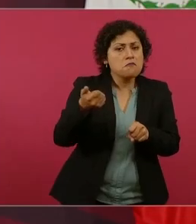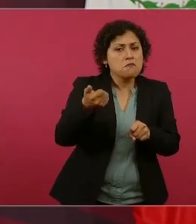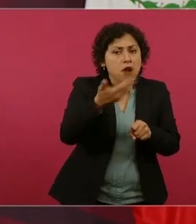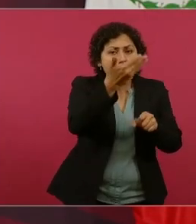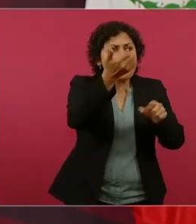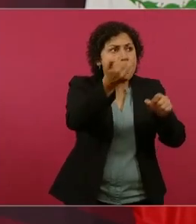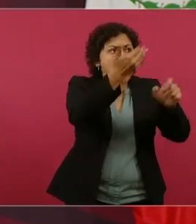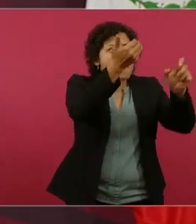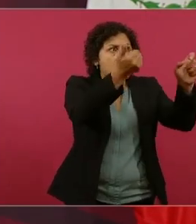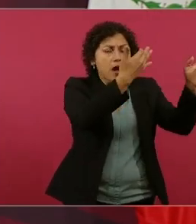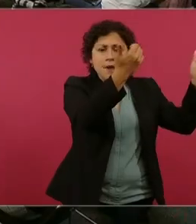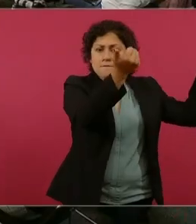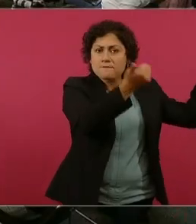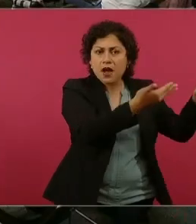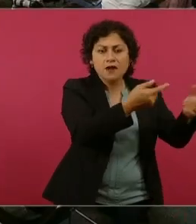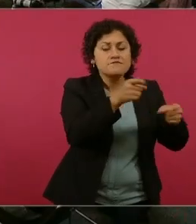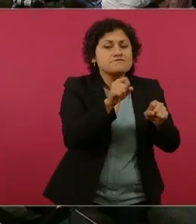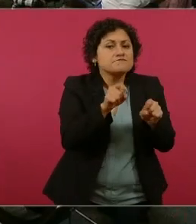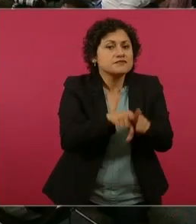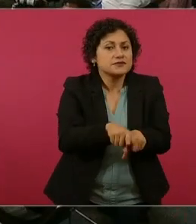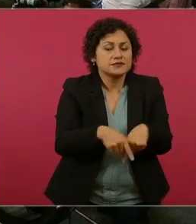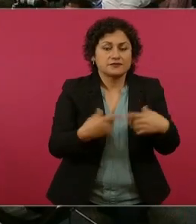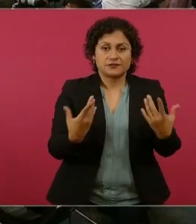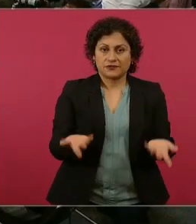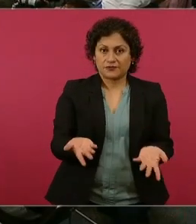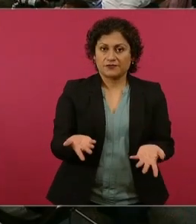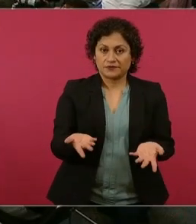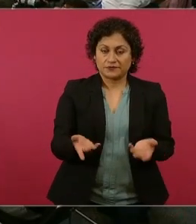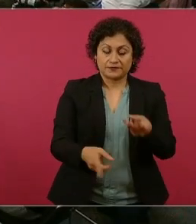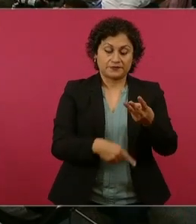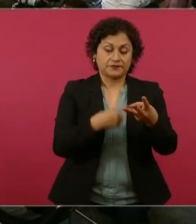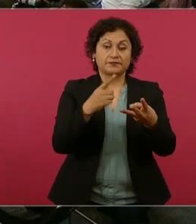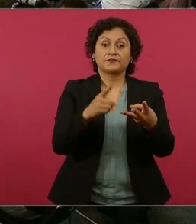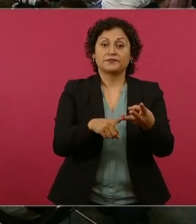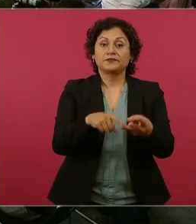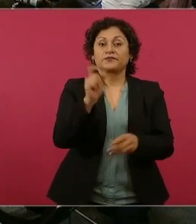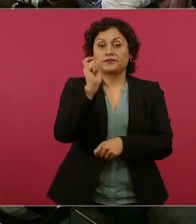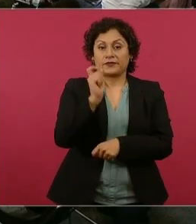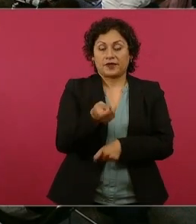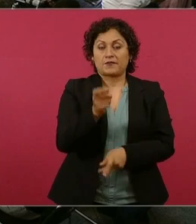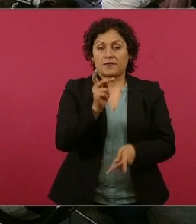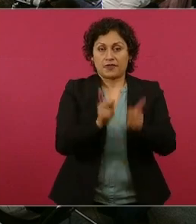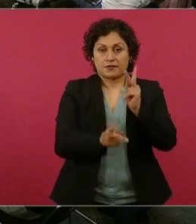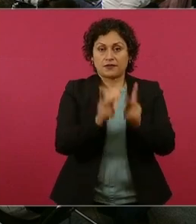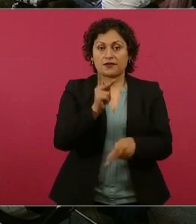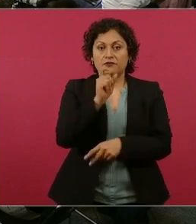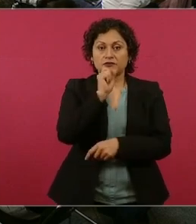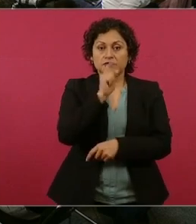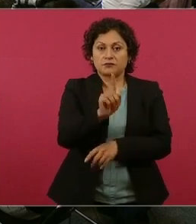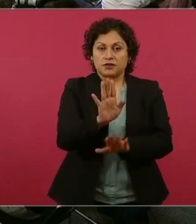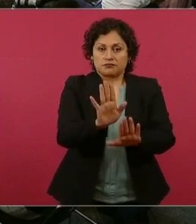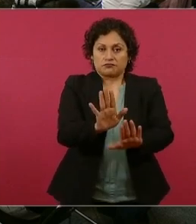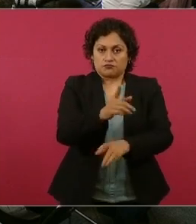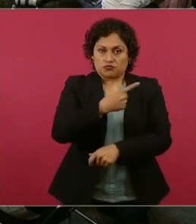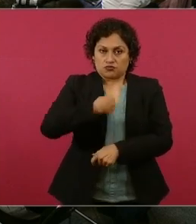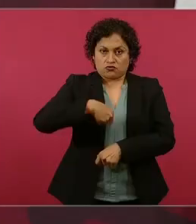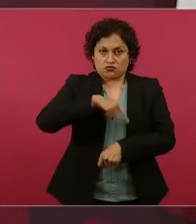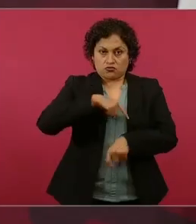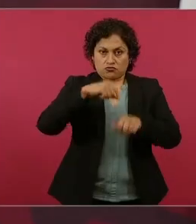Y lo tercero, pues es que nosotros estamos combatiendo